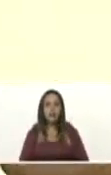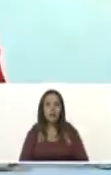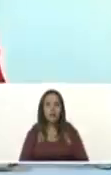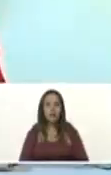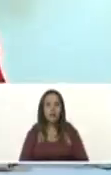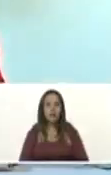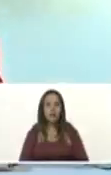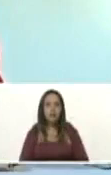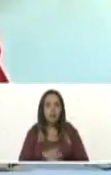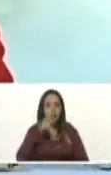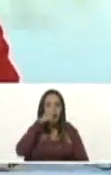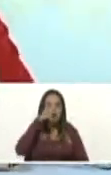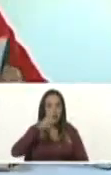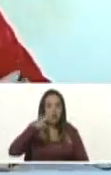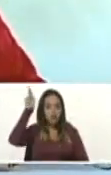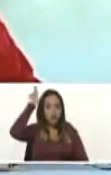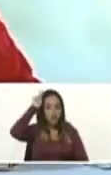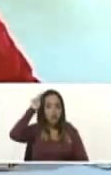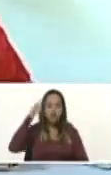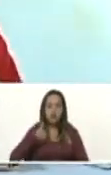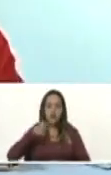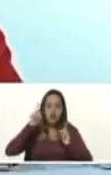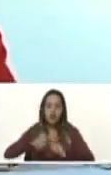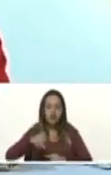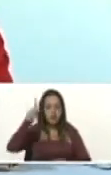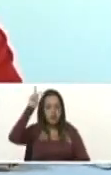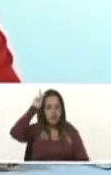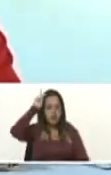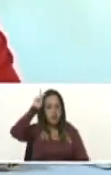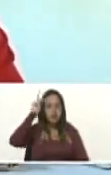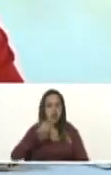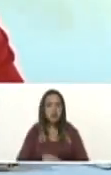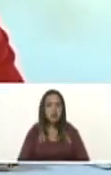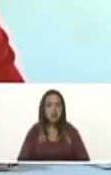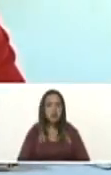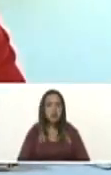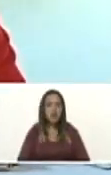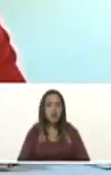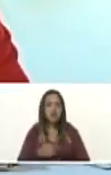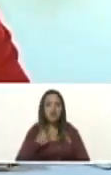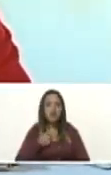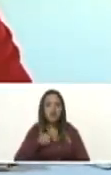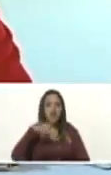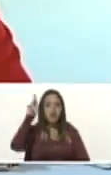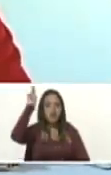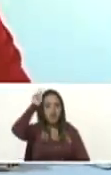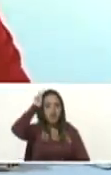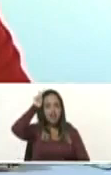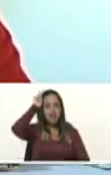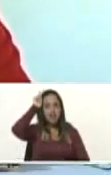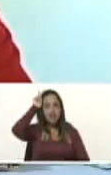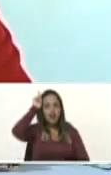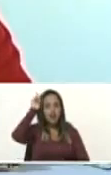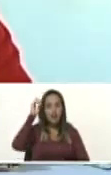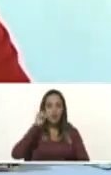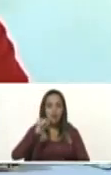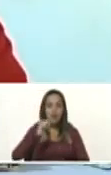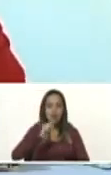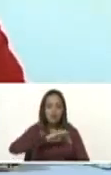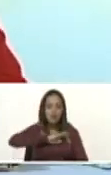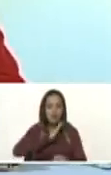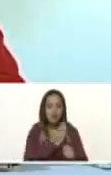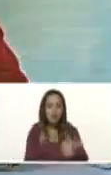Con los pueblos indígenas. Yo soy indio también. Yo soy el indio brazo duro, hijo de Guaycaiputo.